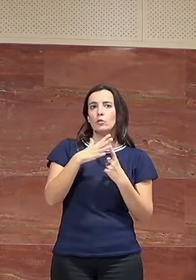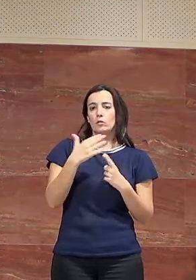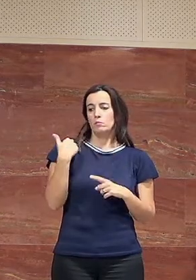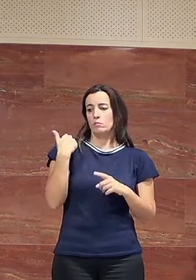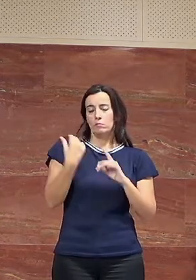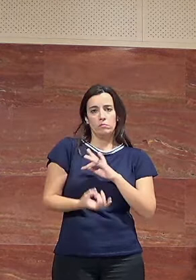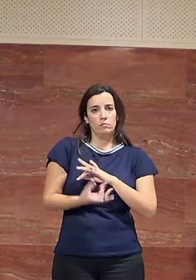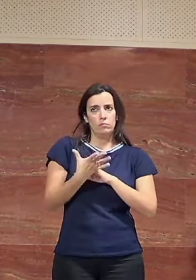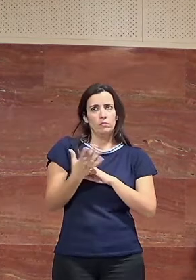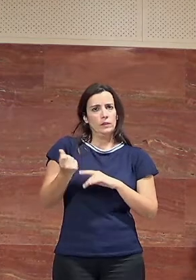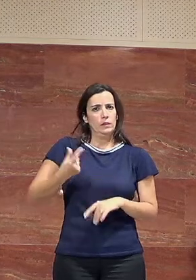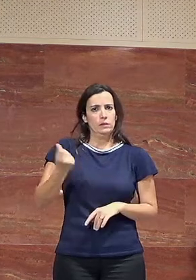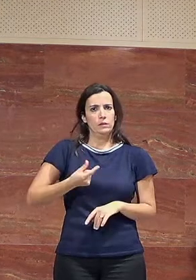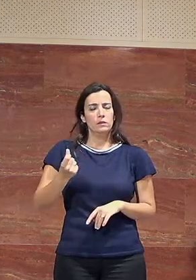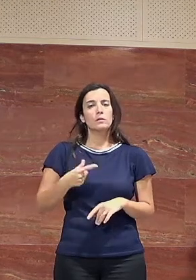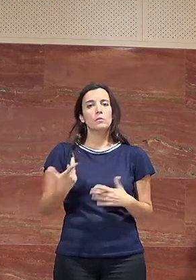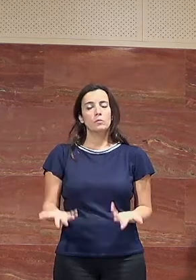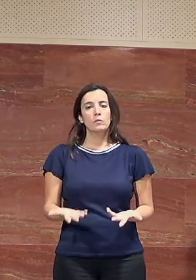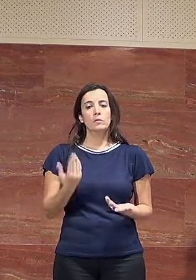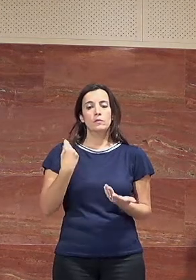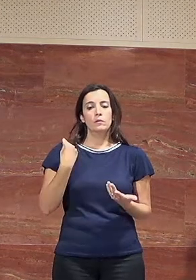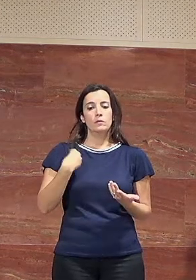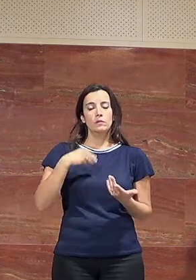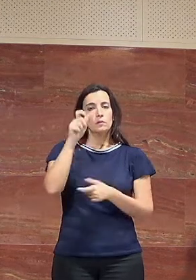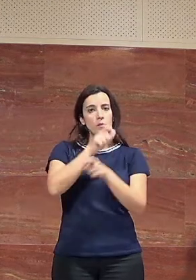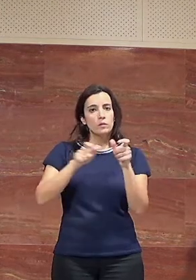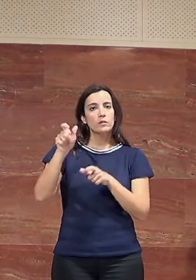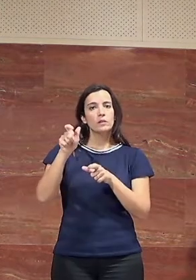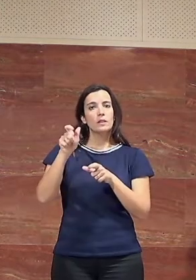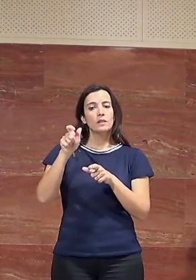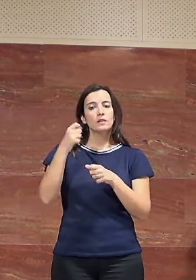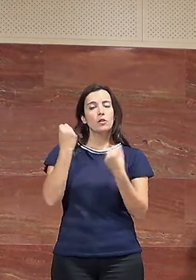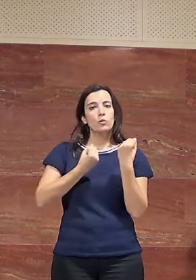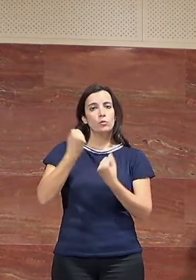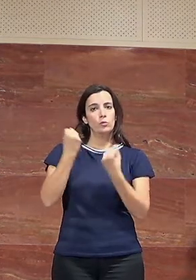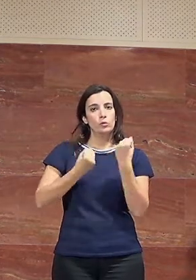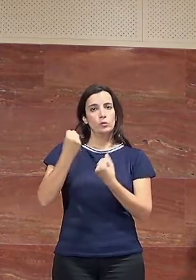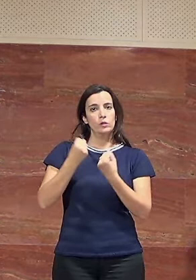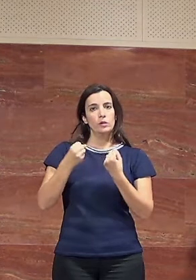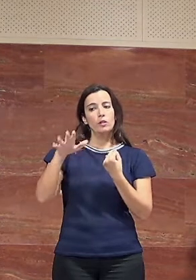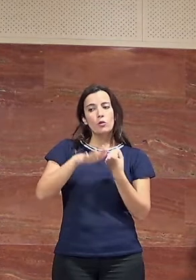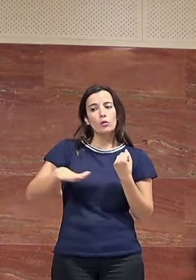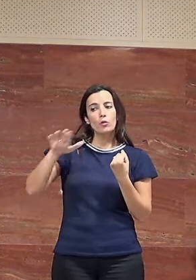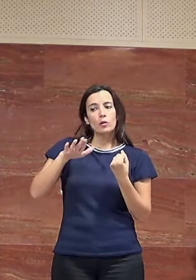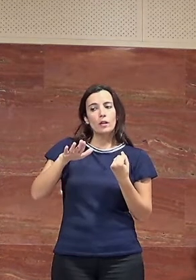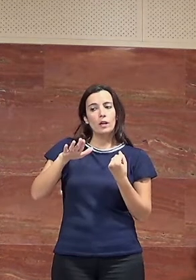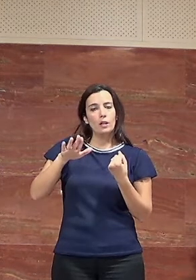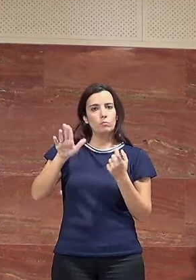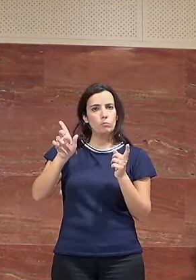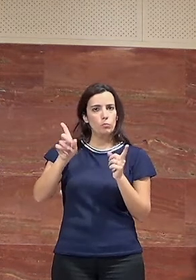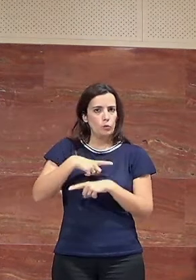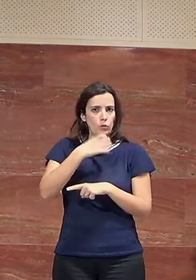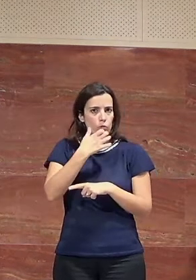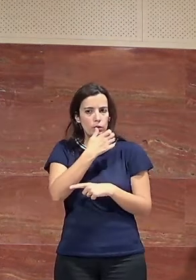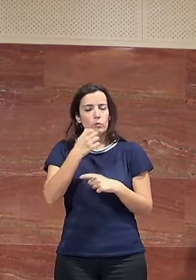forma bastante habitual, y es que las personas entremos con los coches en zonas en las que teóricamente no podemos entrar, las áreas de prioridad